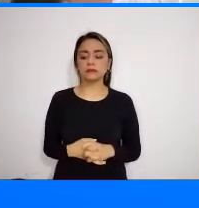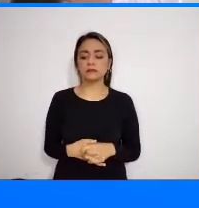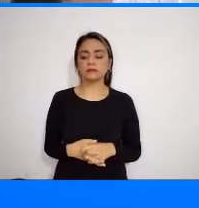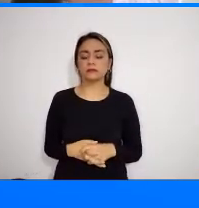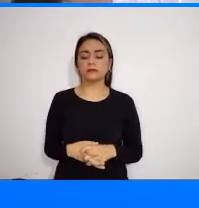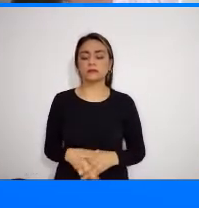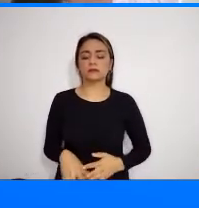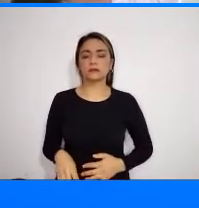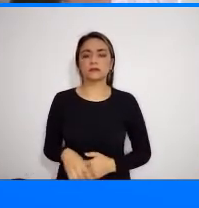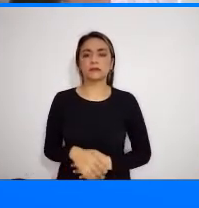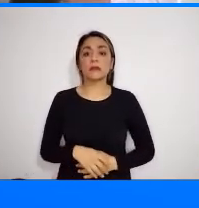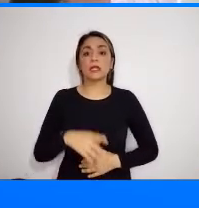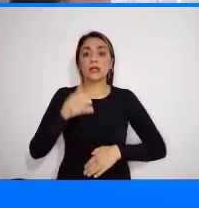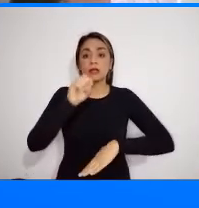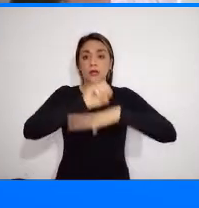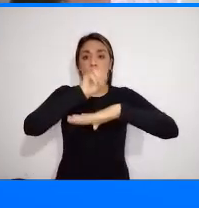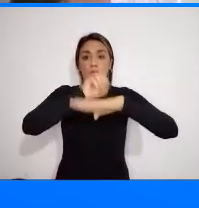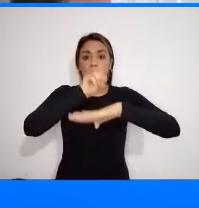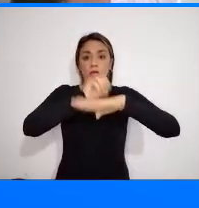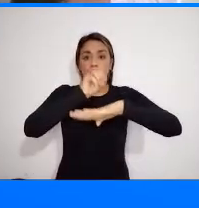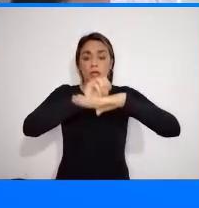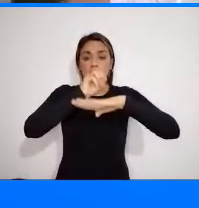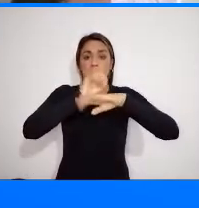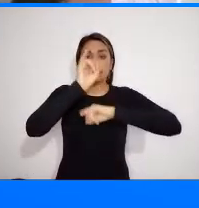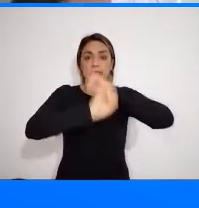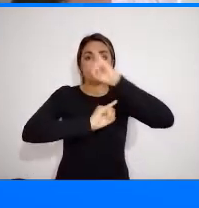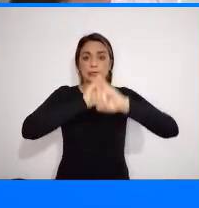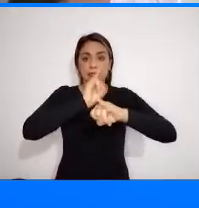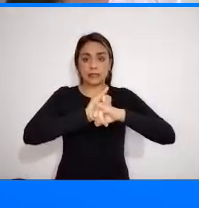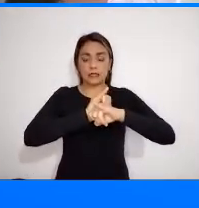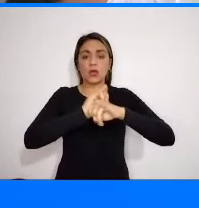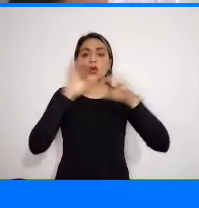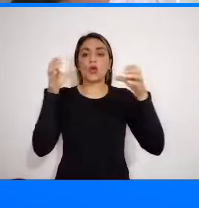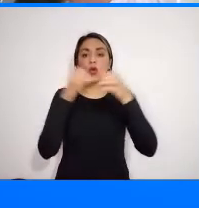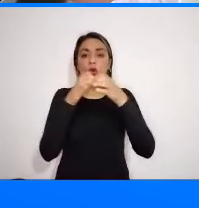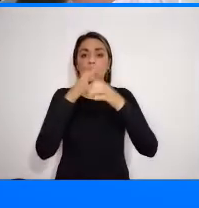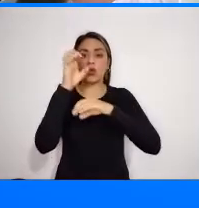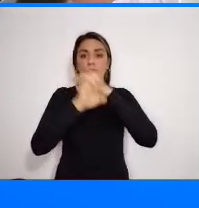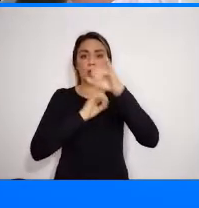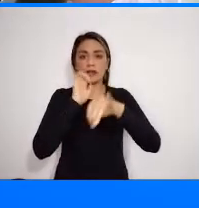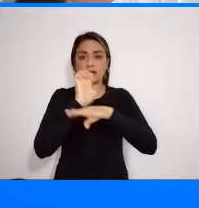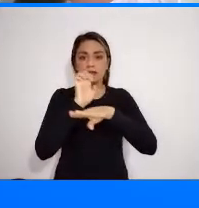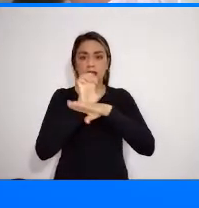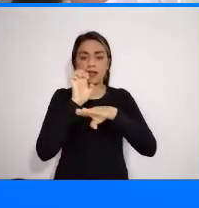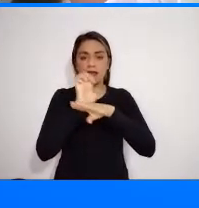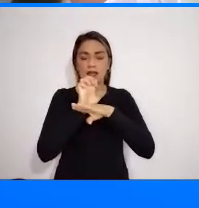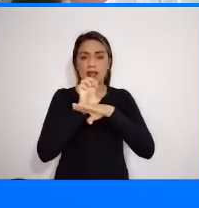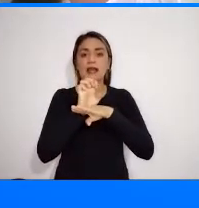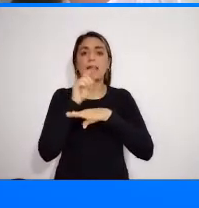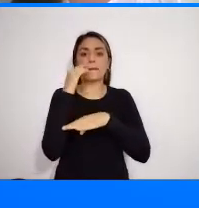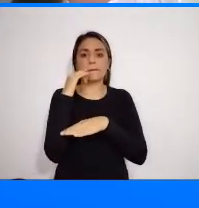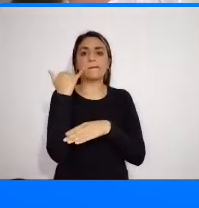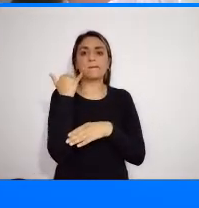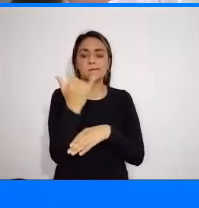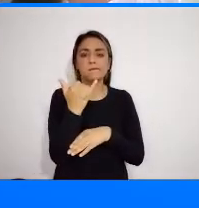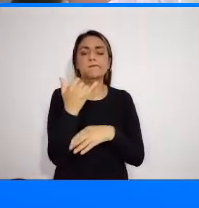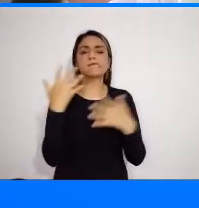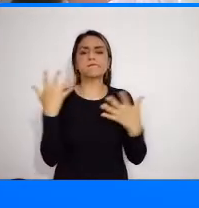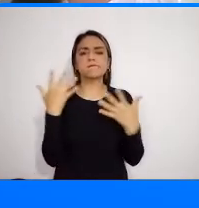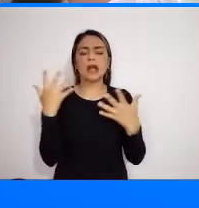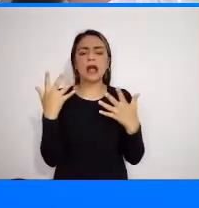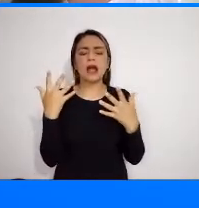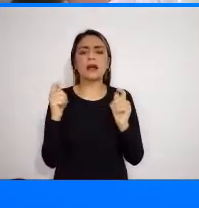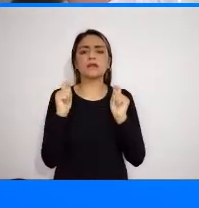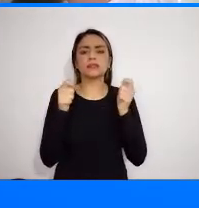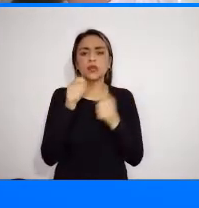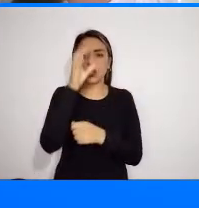La Organización Internacional o la Sociedad Internacional de Ecoturismo, el TIES, lo